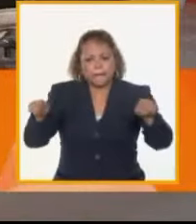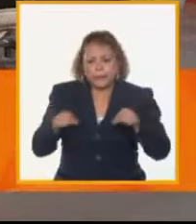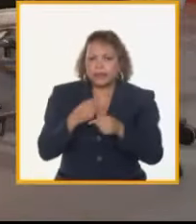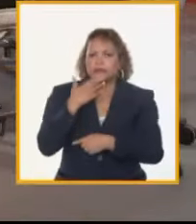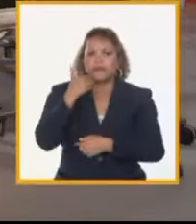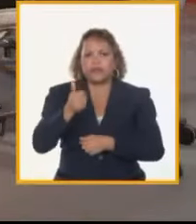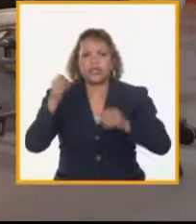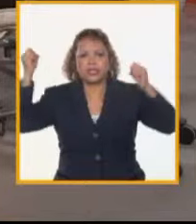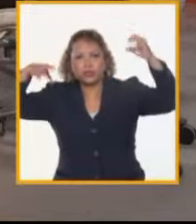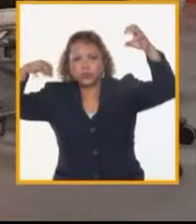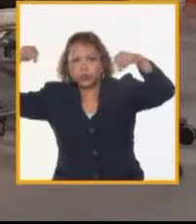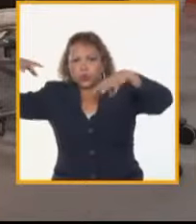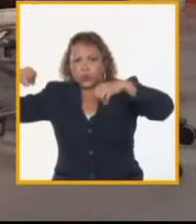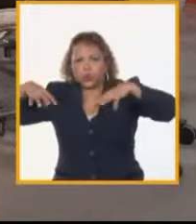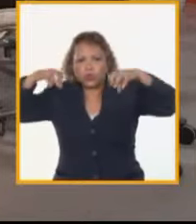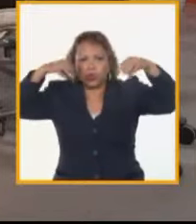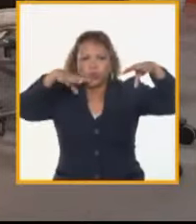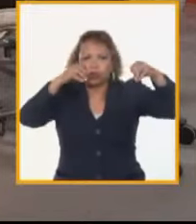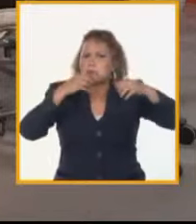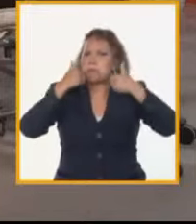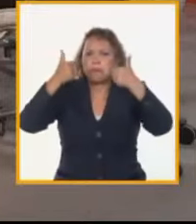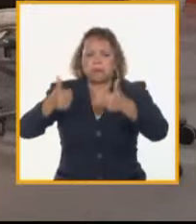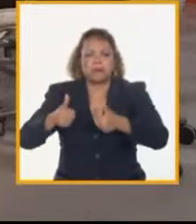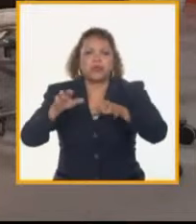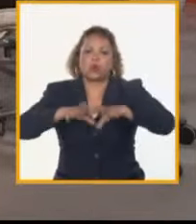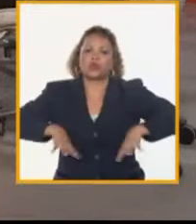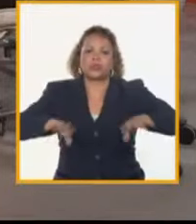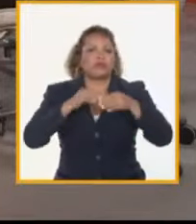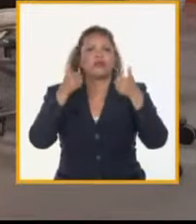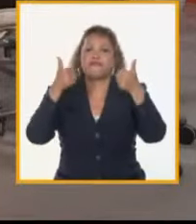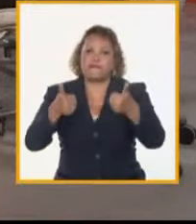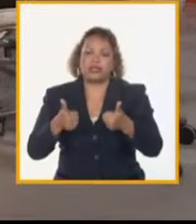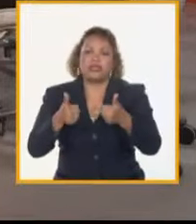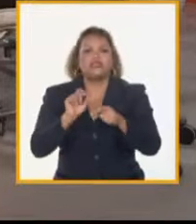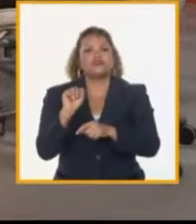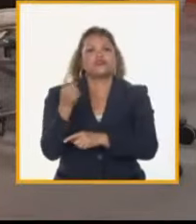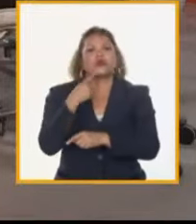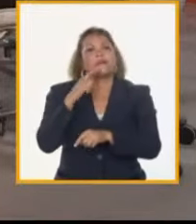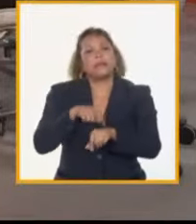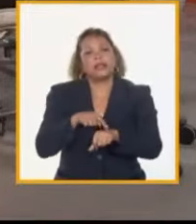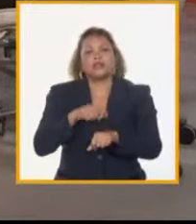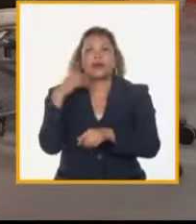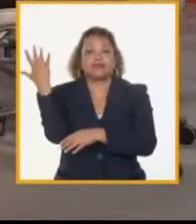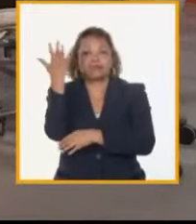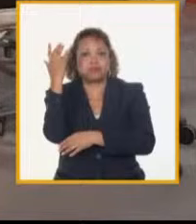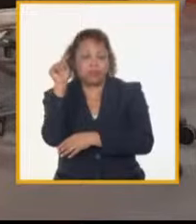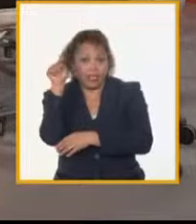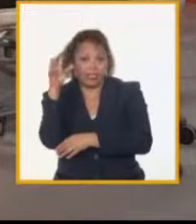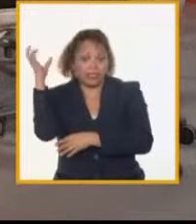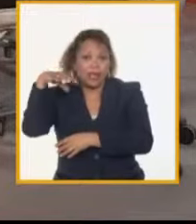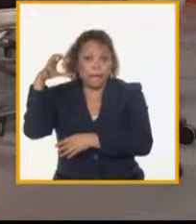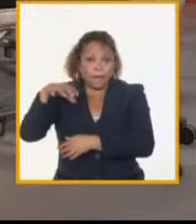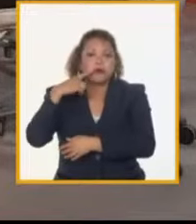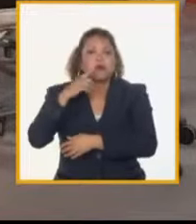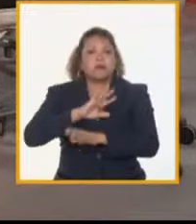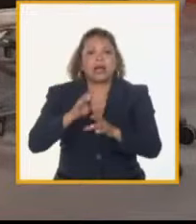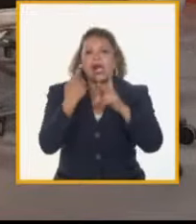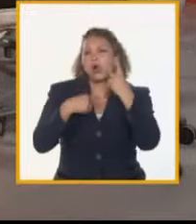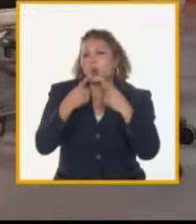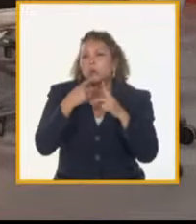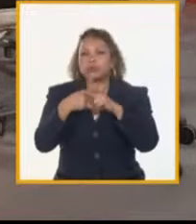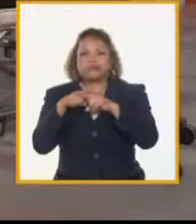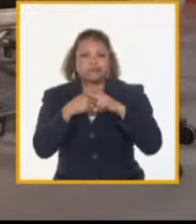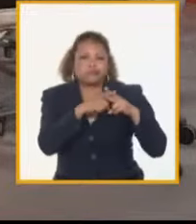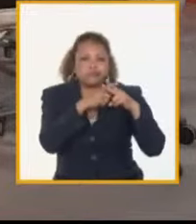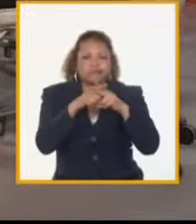iluminación, y están casi todas las condiciones creadas, solamente estamos esperando que el tiempo mejore para algunos arreglos en el vial de acceso ahí, que acceda a